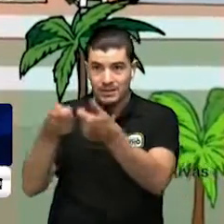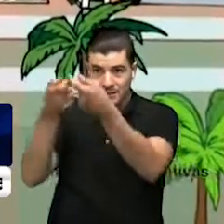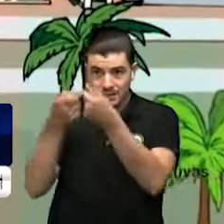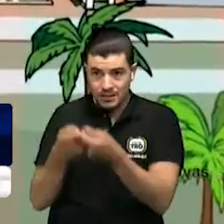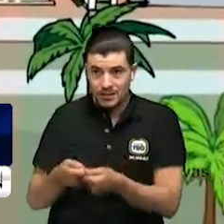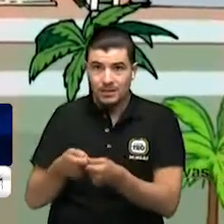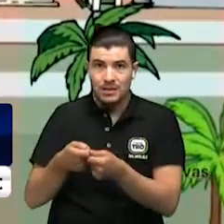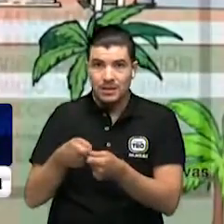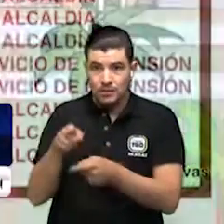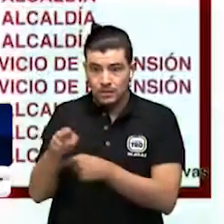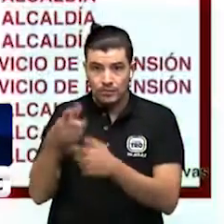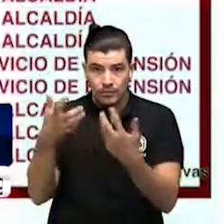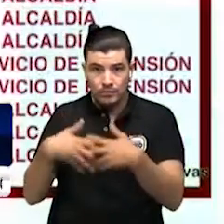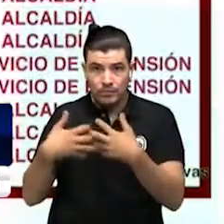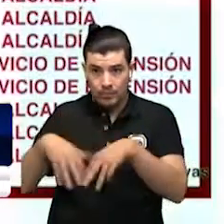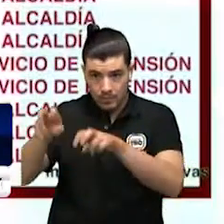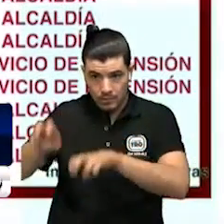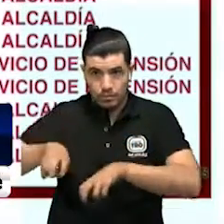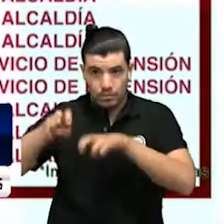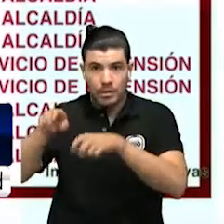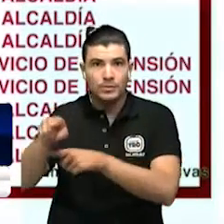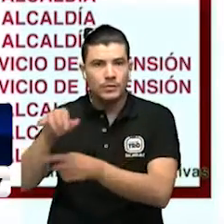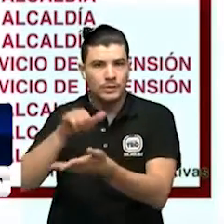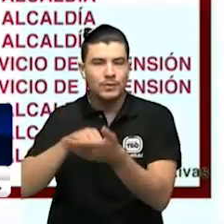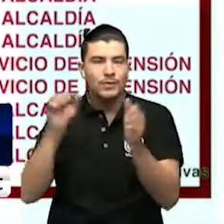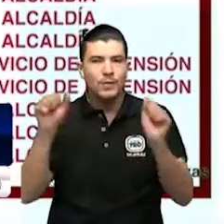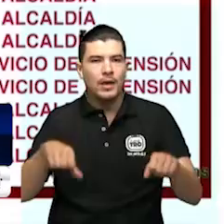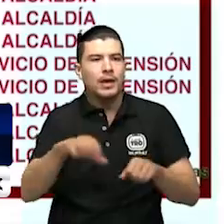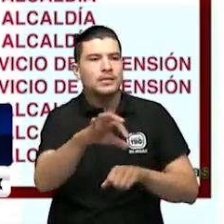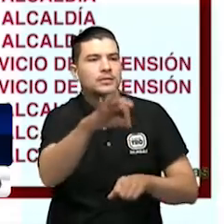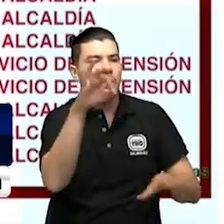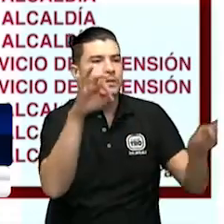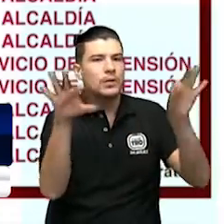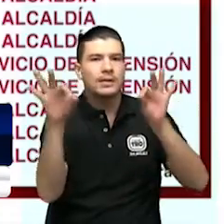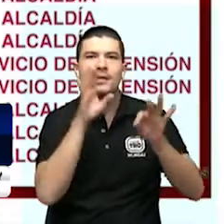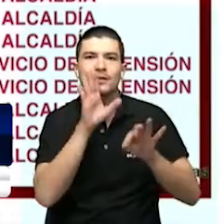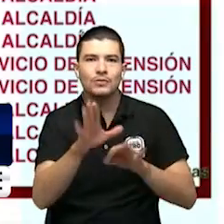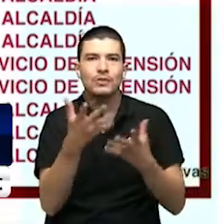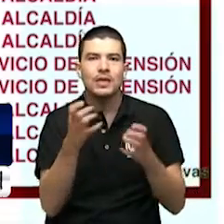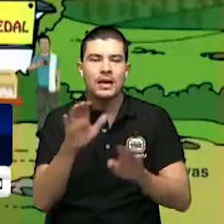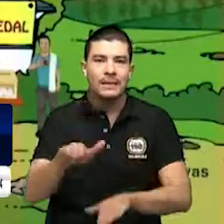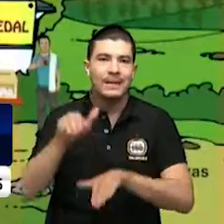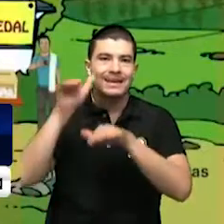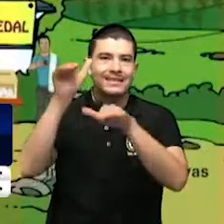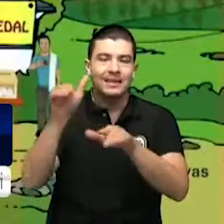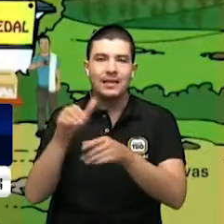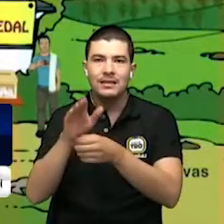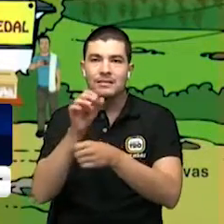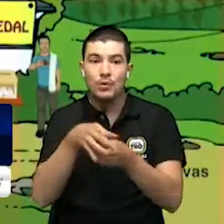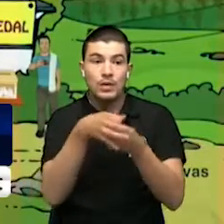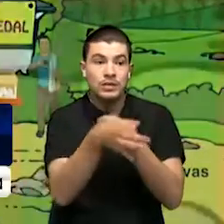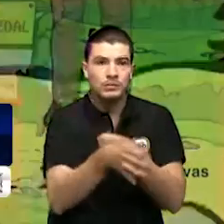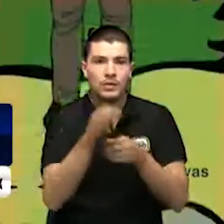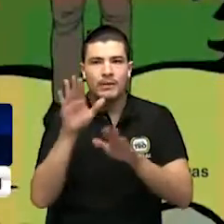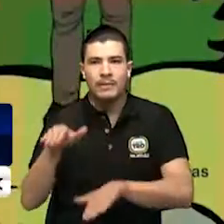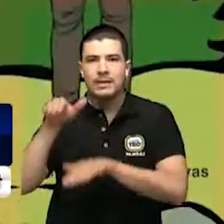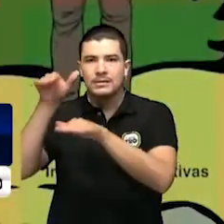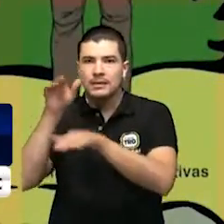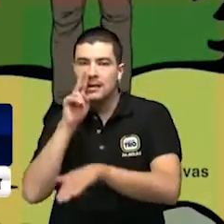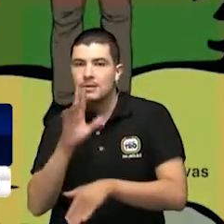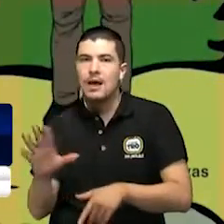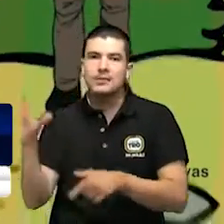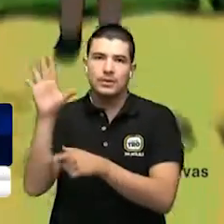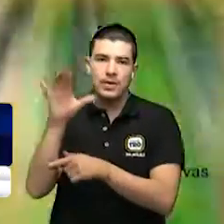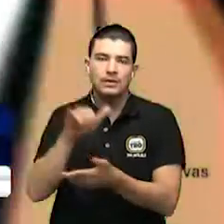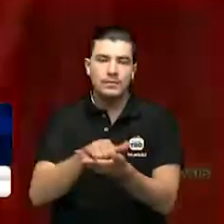democrático a elegir sus representativos y sus representantes esas elecciones contarán con el acompañamiento de la misión de observación